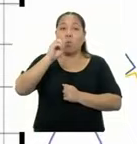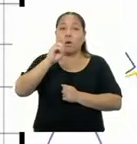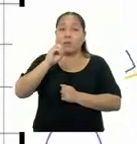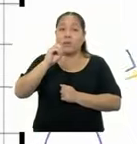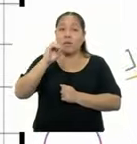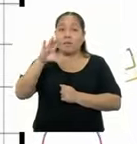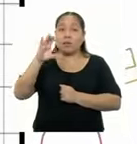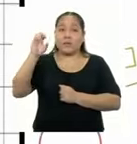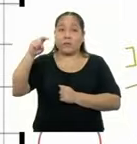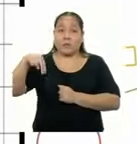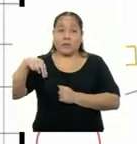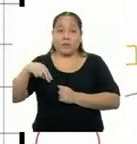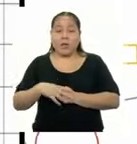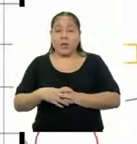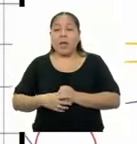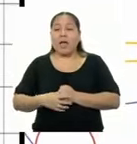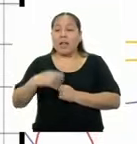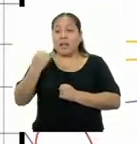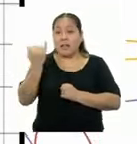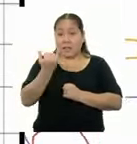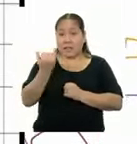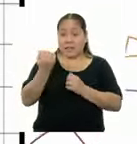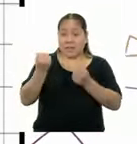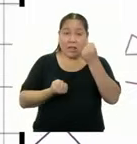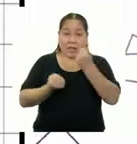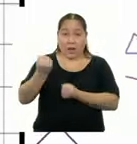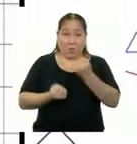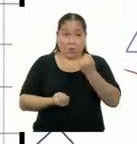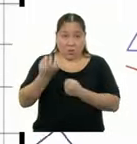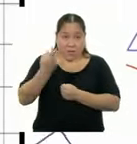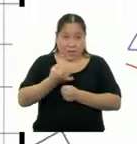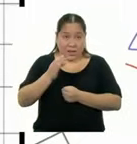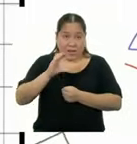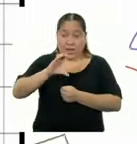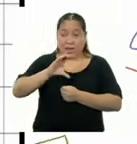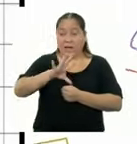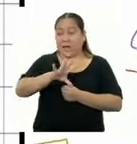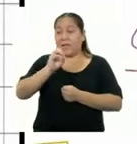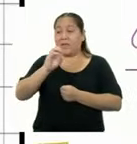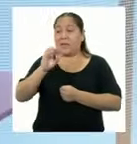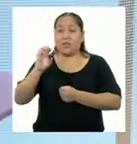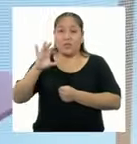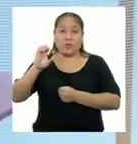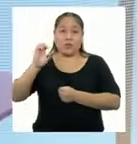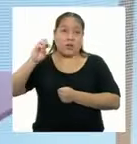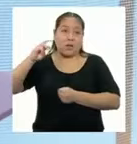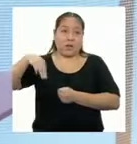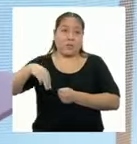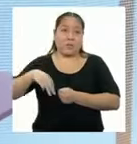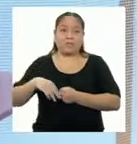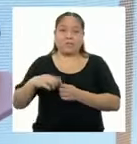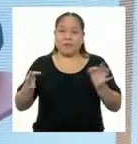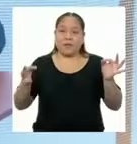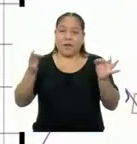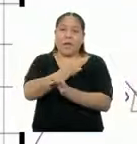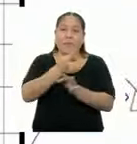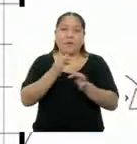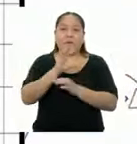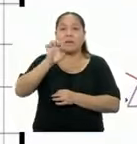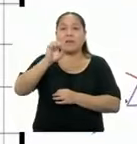realidad, 500 centímetros. Reemplazamos los valores y tenemos... La escala